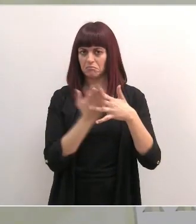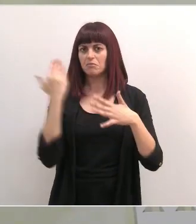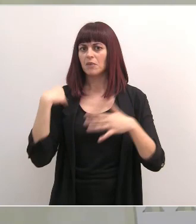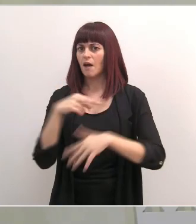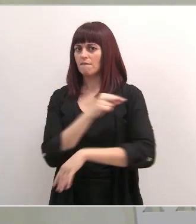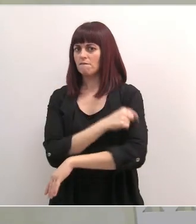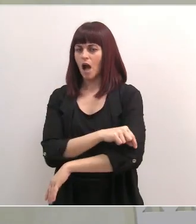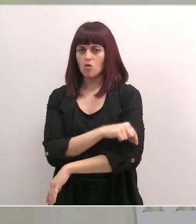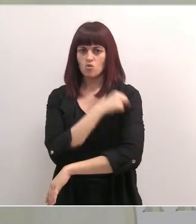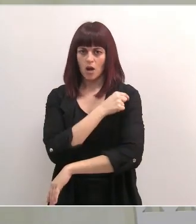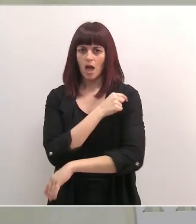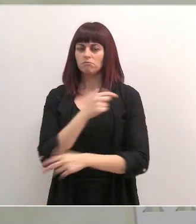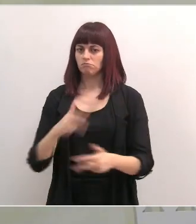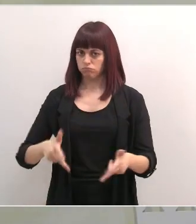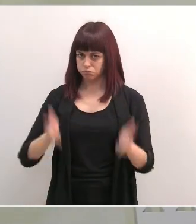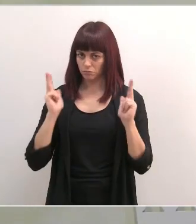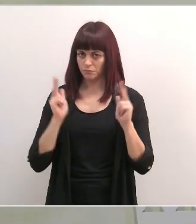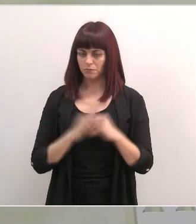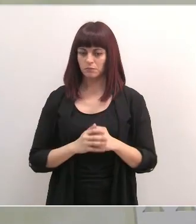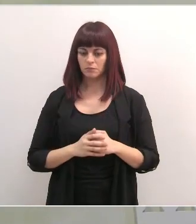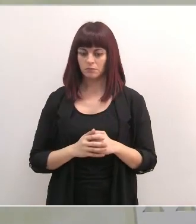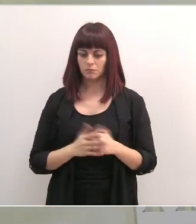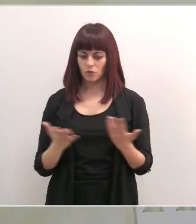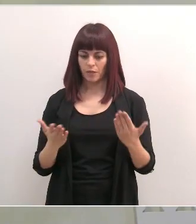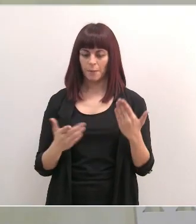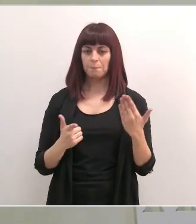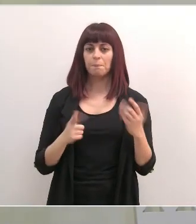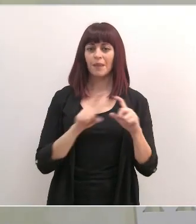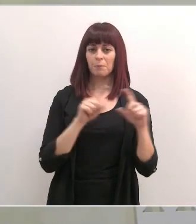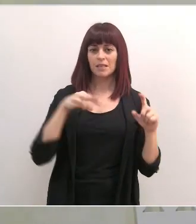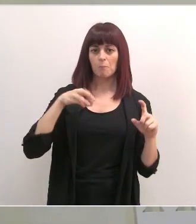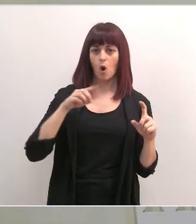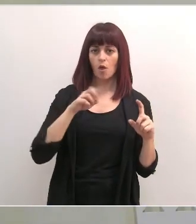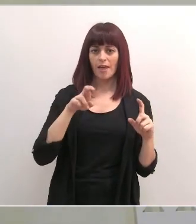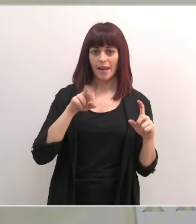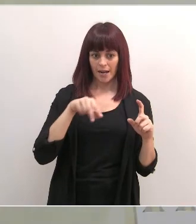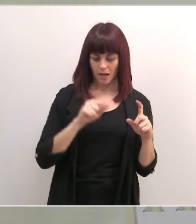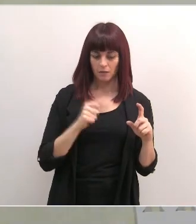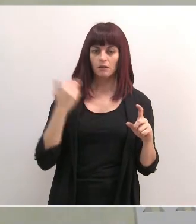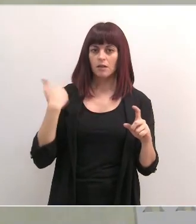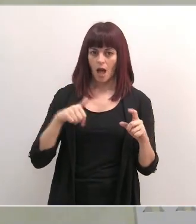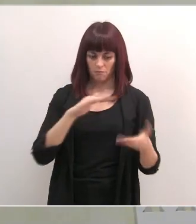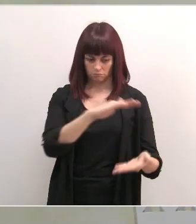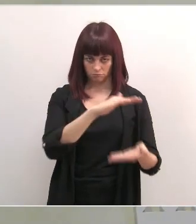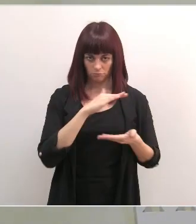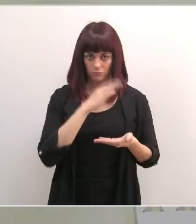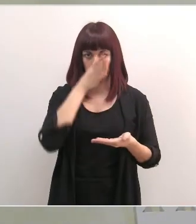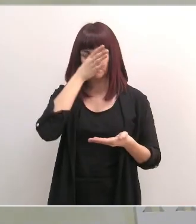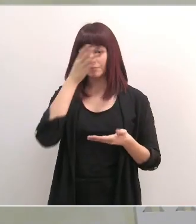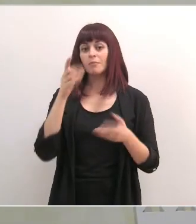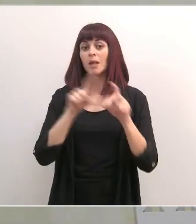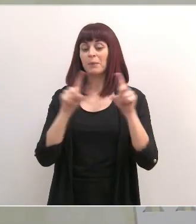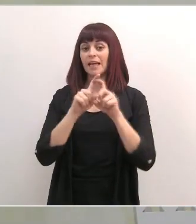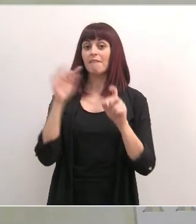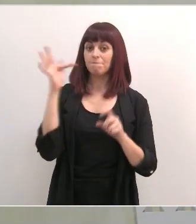vacuna AstraZeneca disponible. Entonces, entre Moderna, que tengamos ya más capacidad, la empresa de Pfizer si da